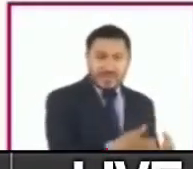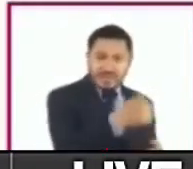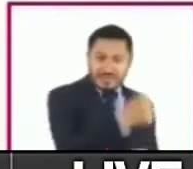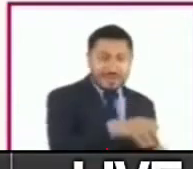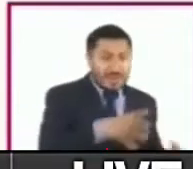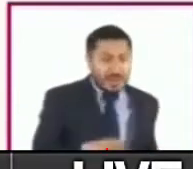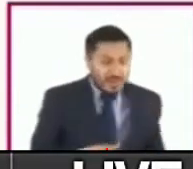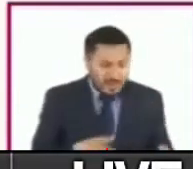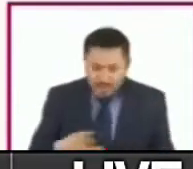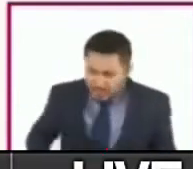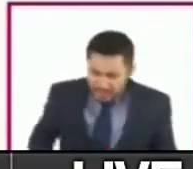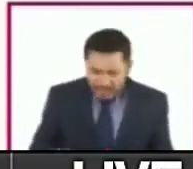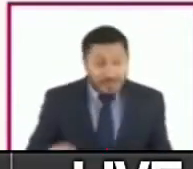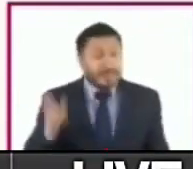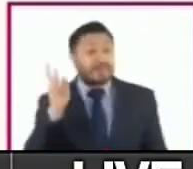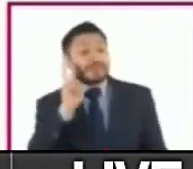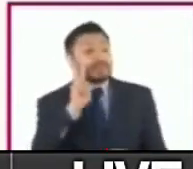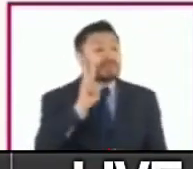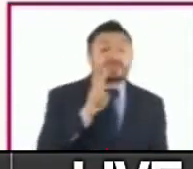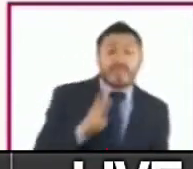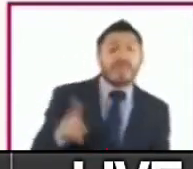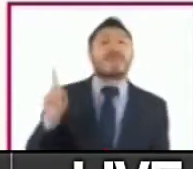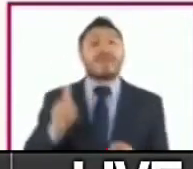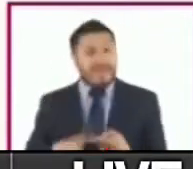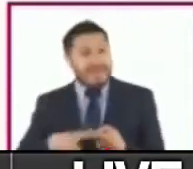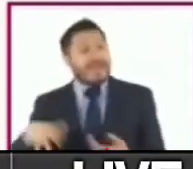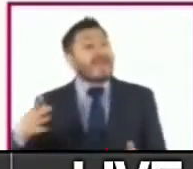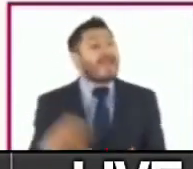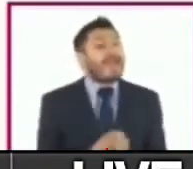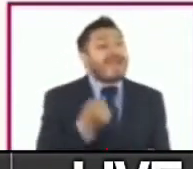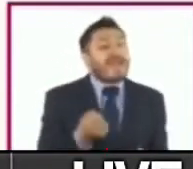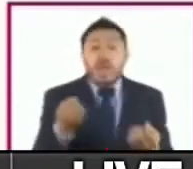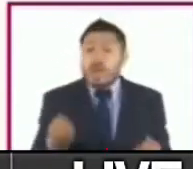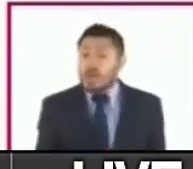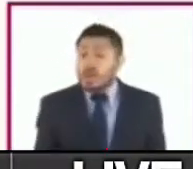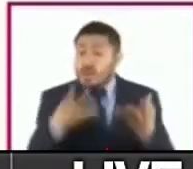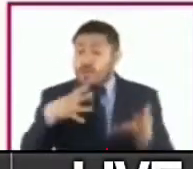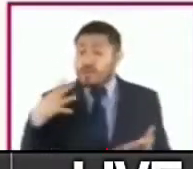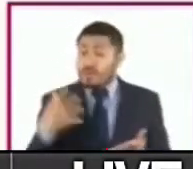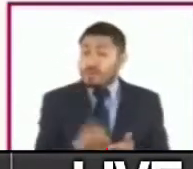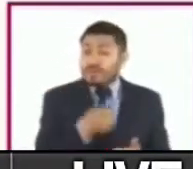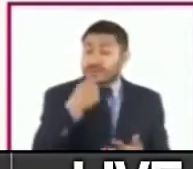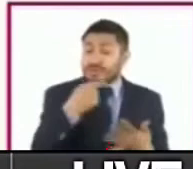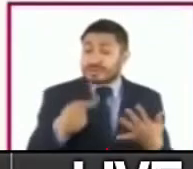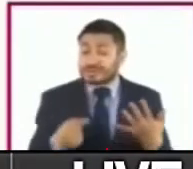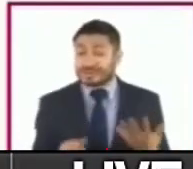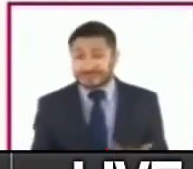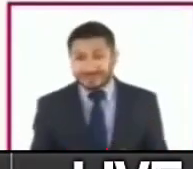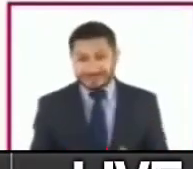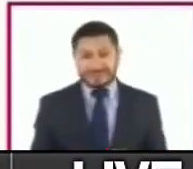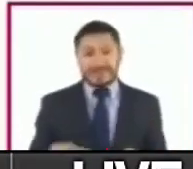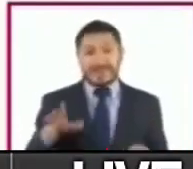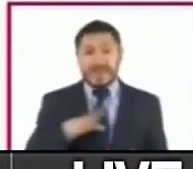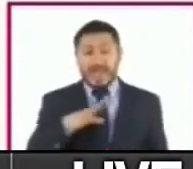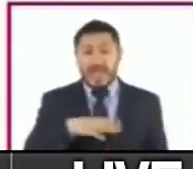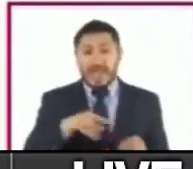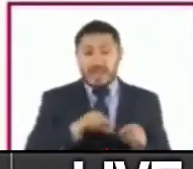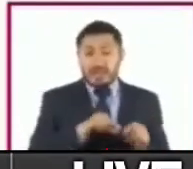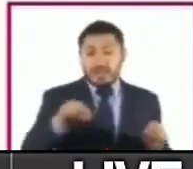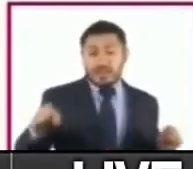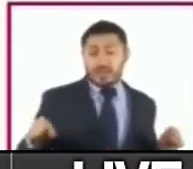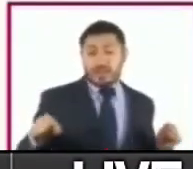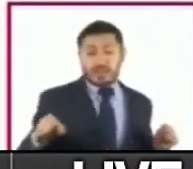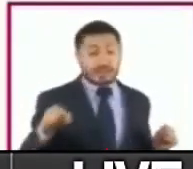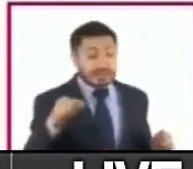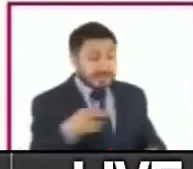jugador, es momento de determinar el ganador y cuántos puntos hizo. Esto se hace midiendo con una cinta métrica